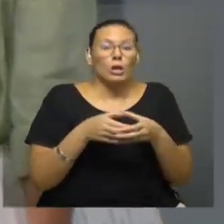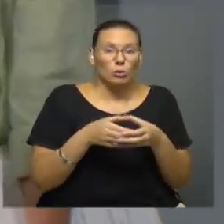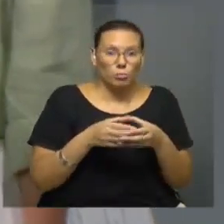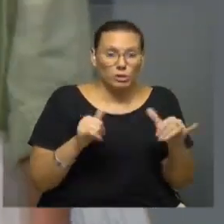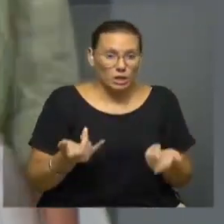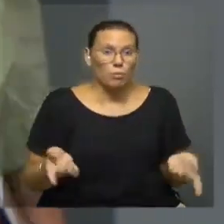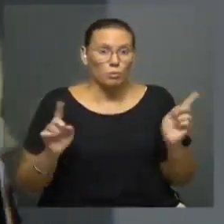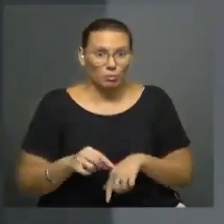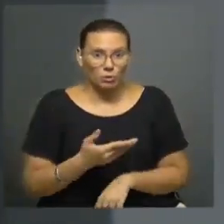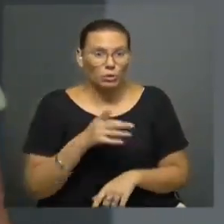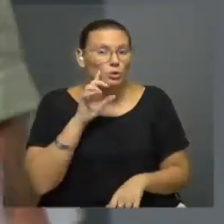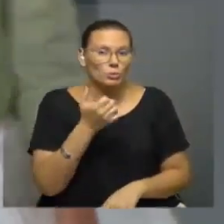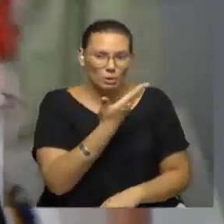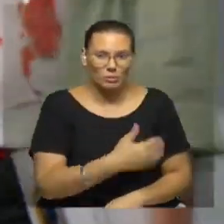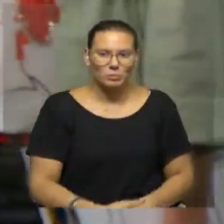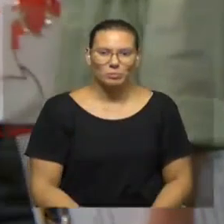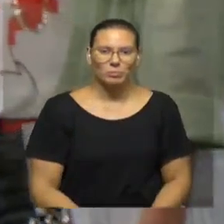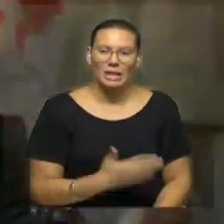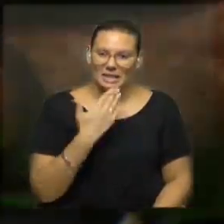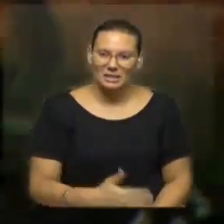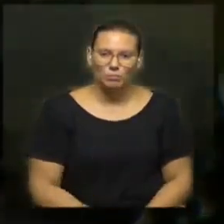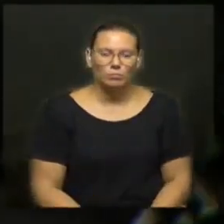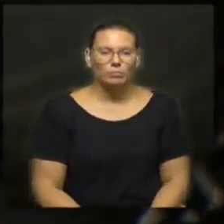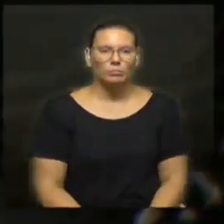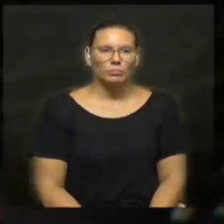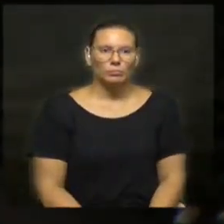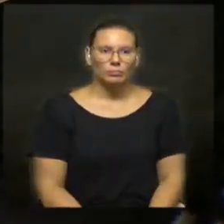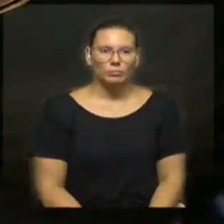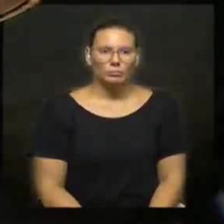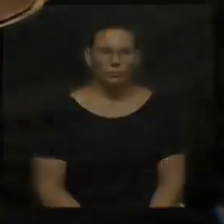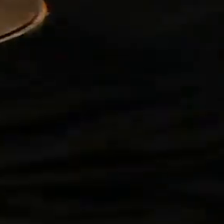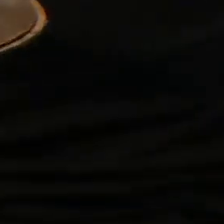ya volvemos, los escuchamos. Gracias.